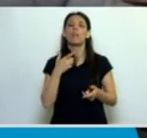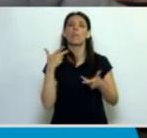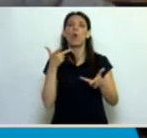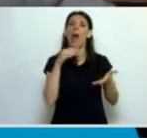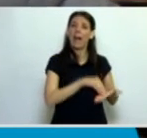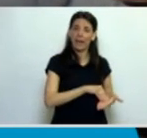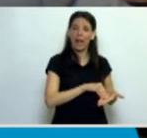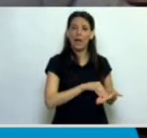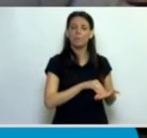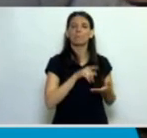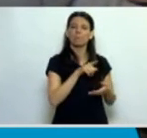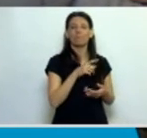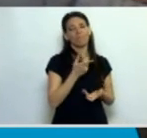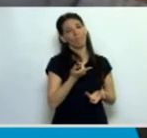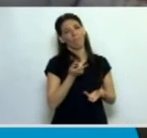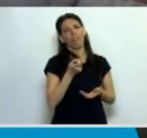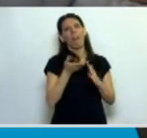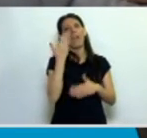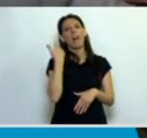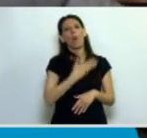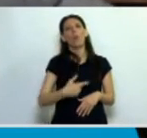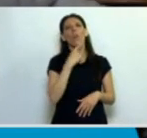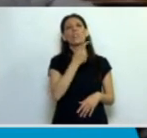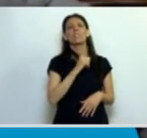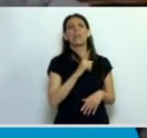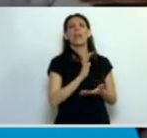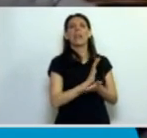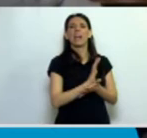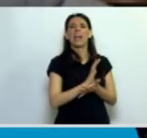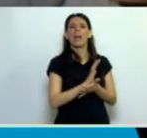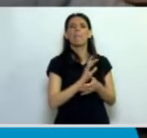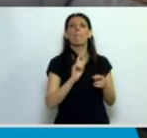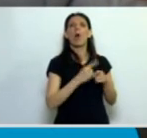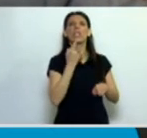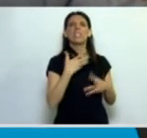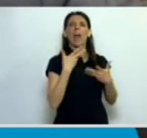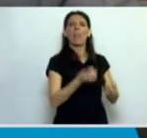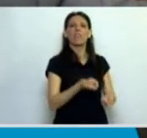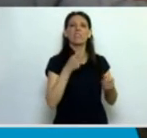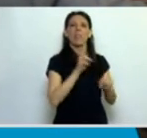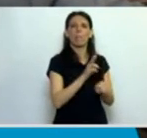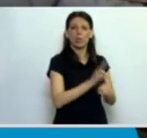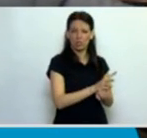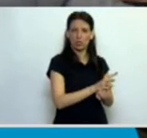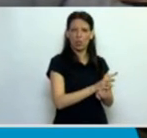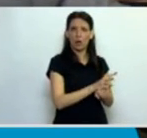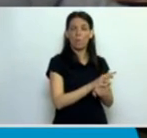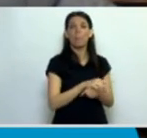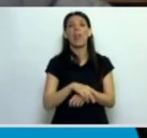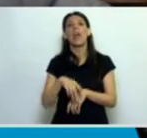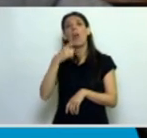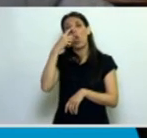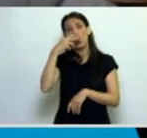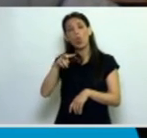la presunta política de defensa de los intereses de los actuales y futuros jubilados por parte del Gobierno, que en el segundo trimestre